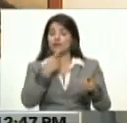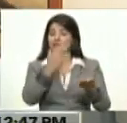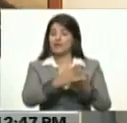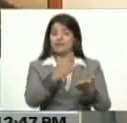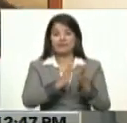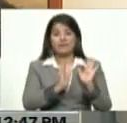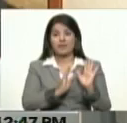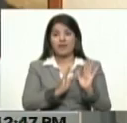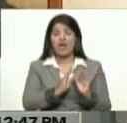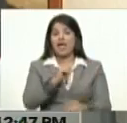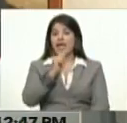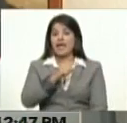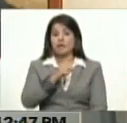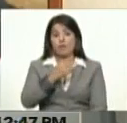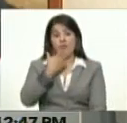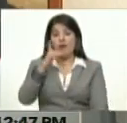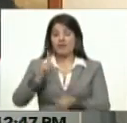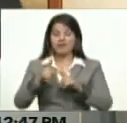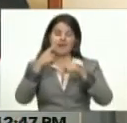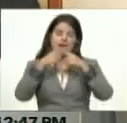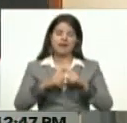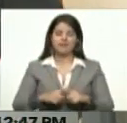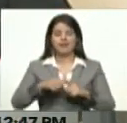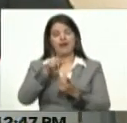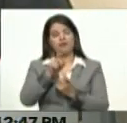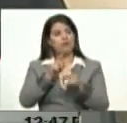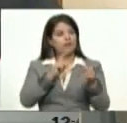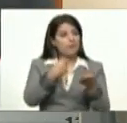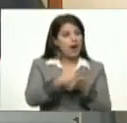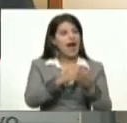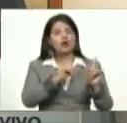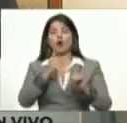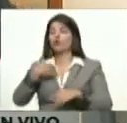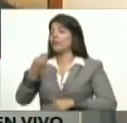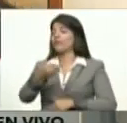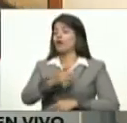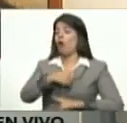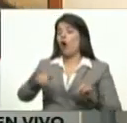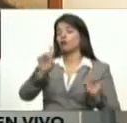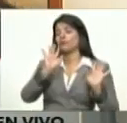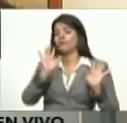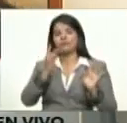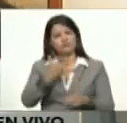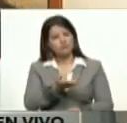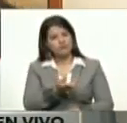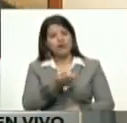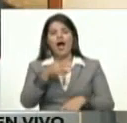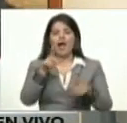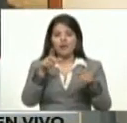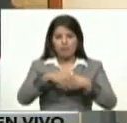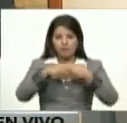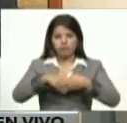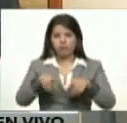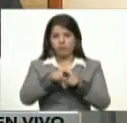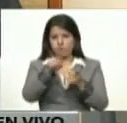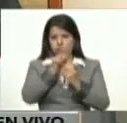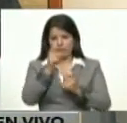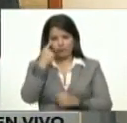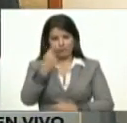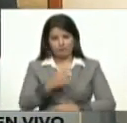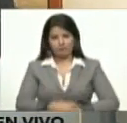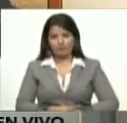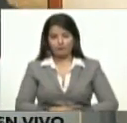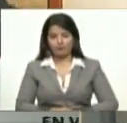cual se calculan los impuestos, en este caso el impuesto más importante, que es el impuesto sobre la renta. Una